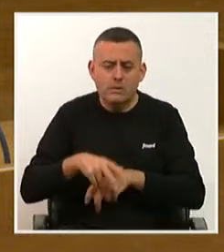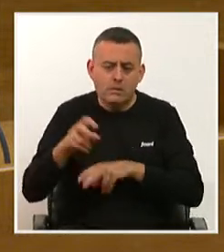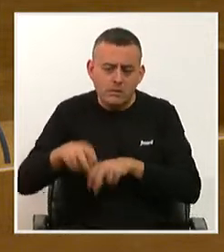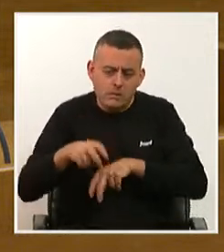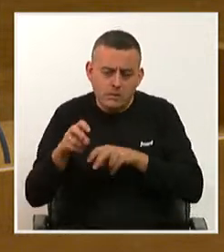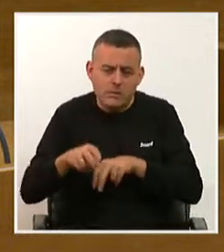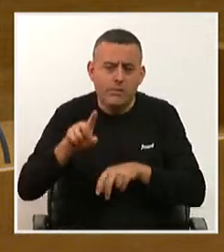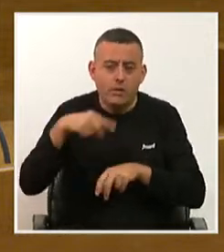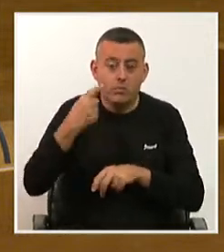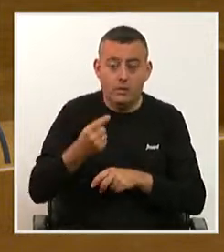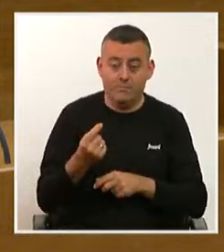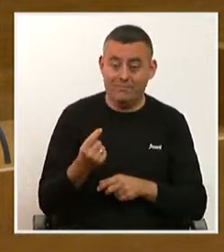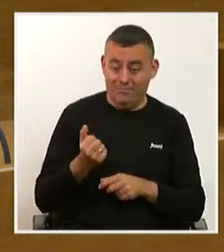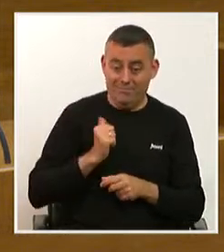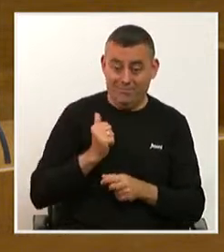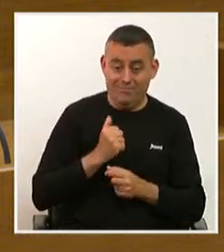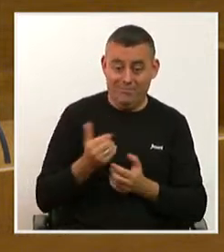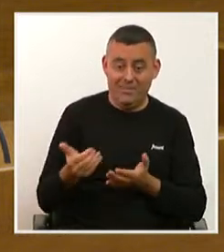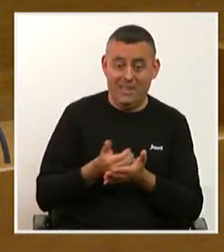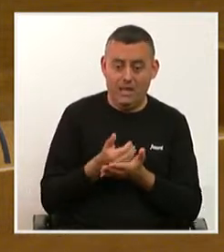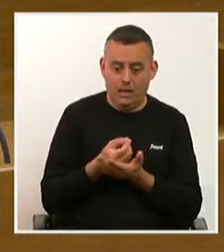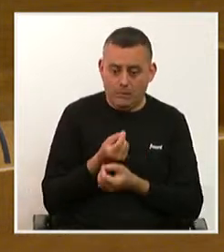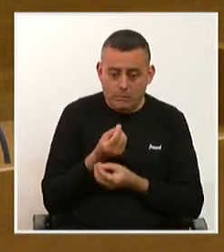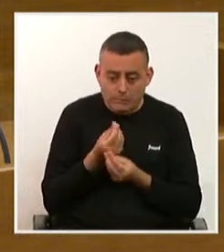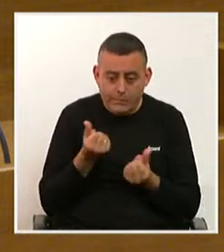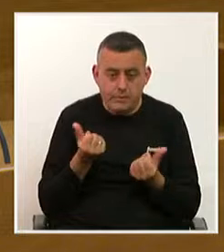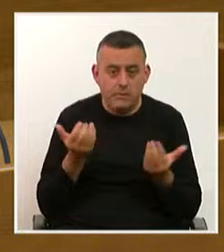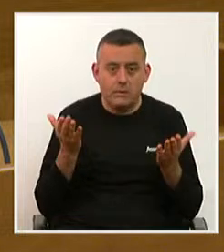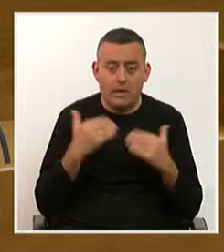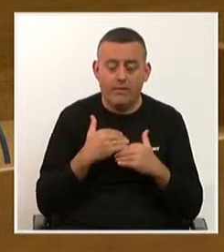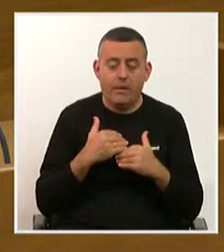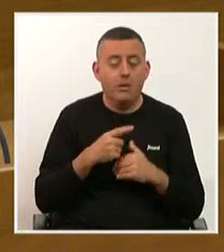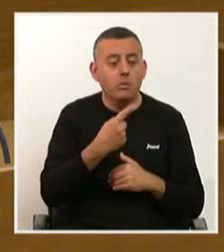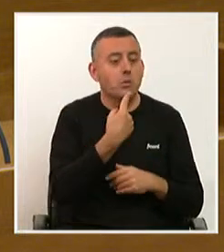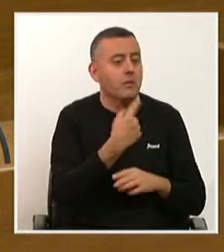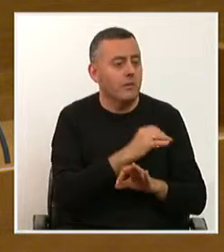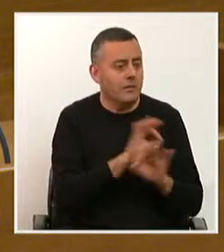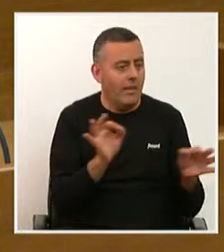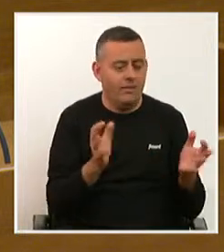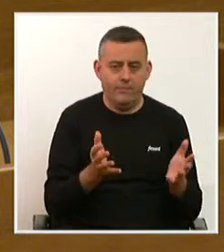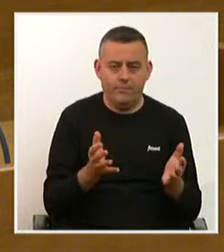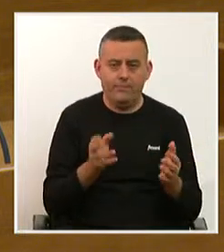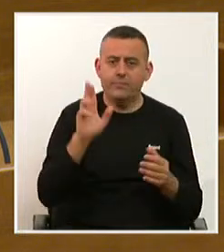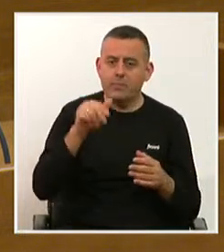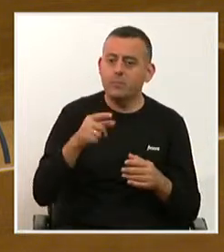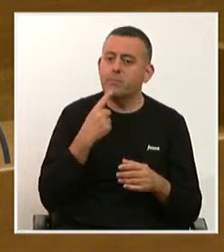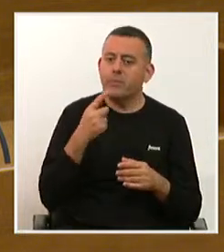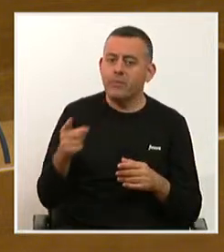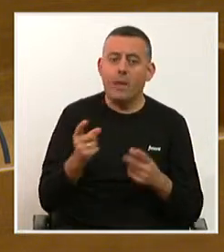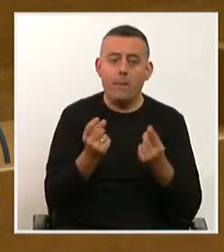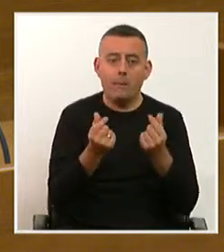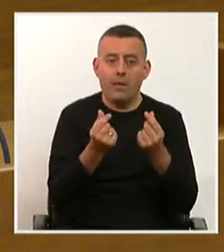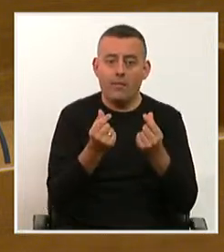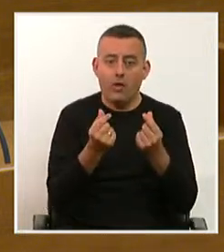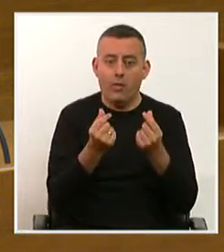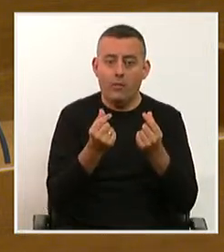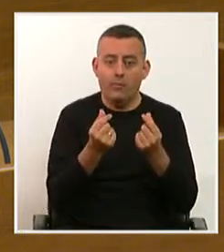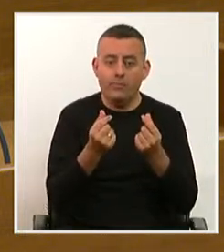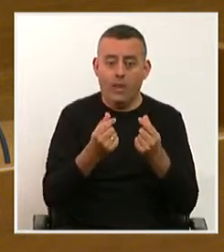PR inist y el que es que eligen